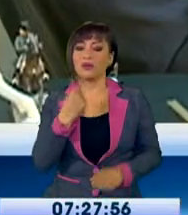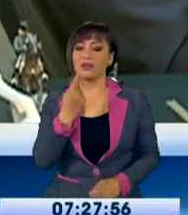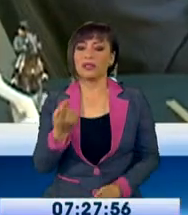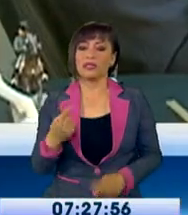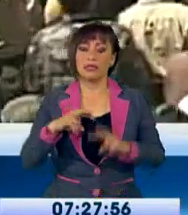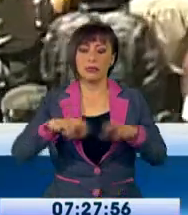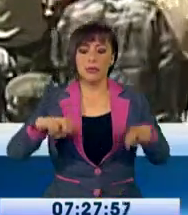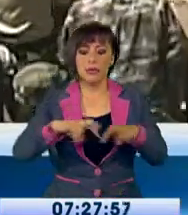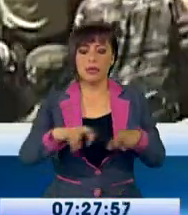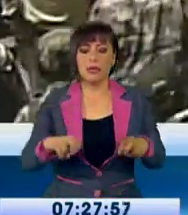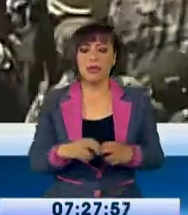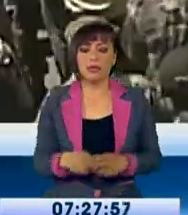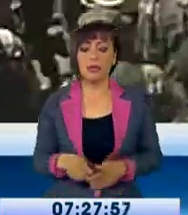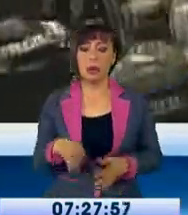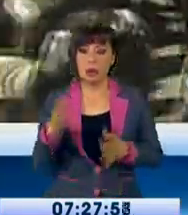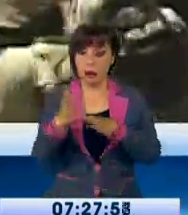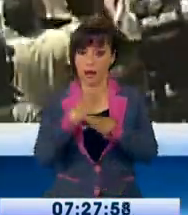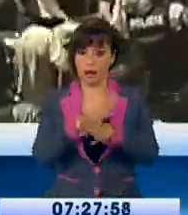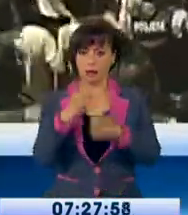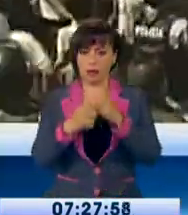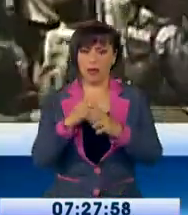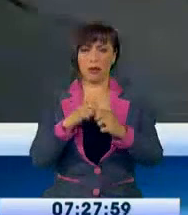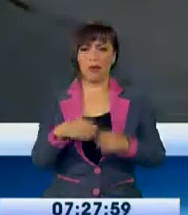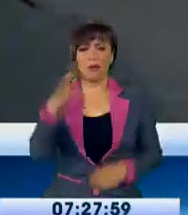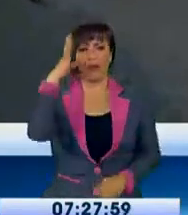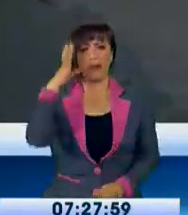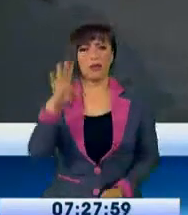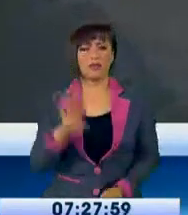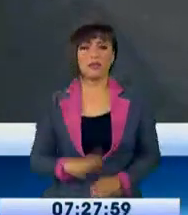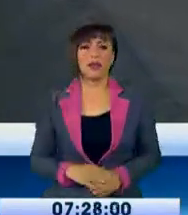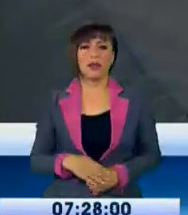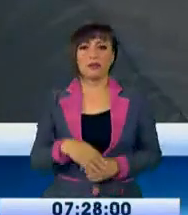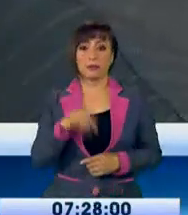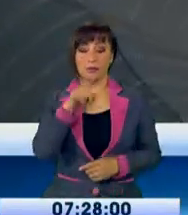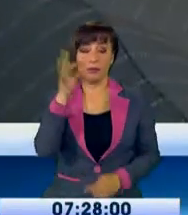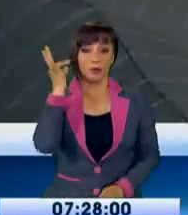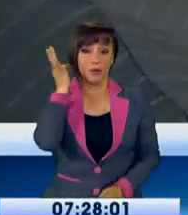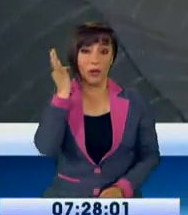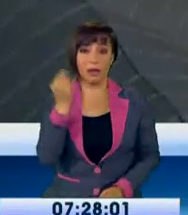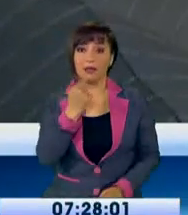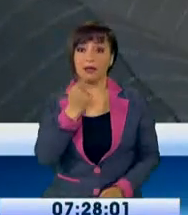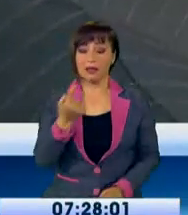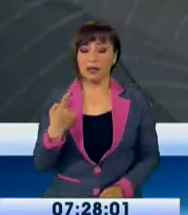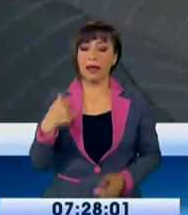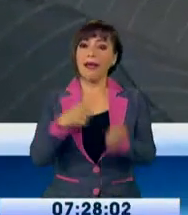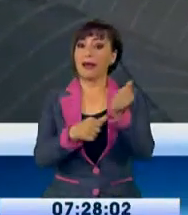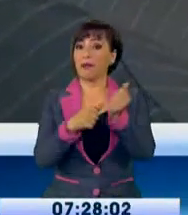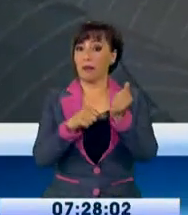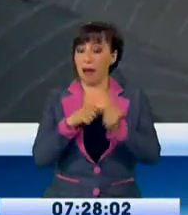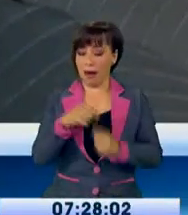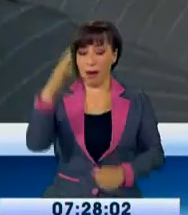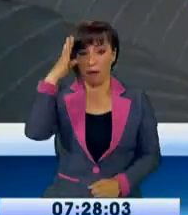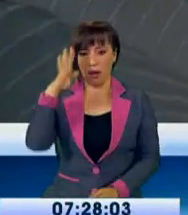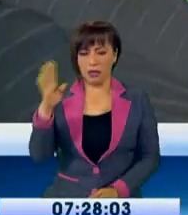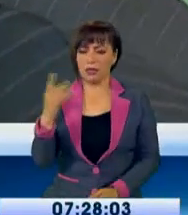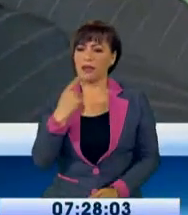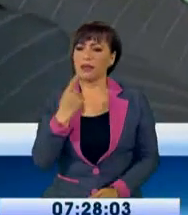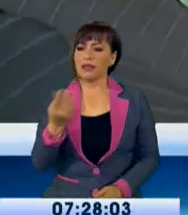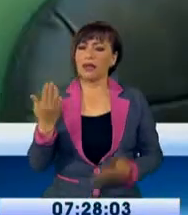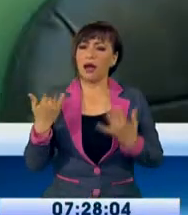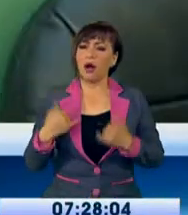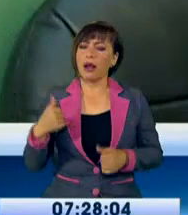producto de la rebelión policial. Jimena Tomalo cuestiona que a su hermano, que era policía, le hayan puesto tras las